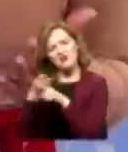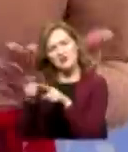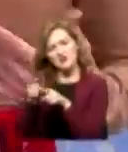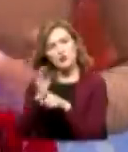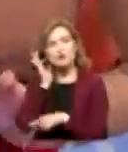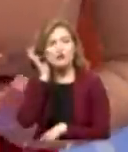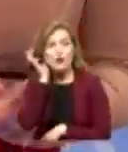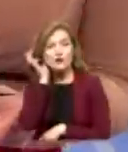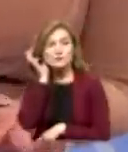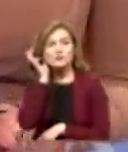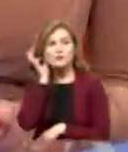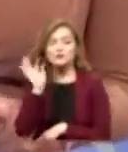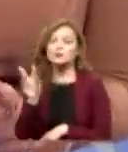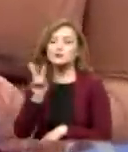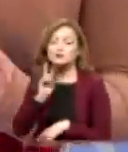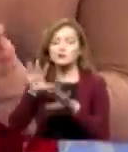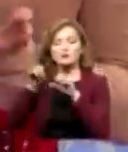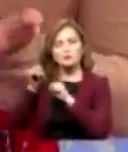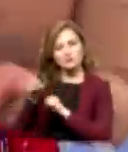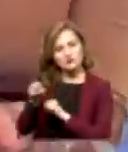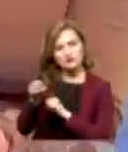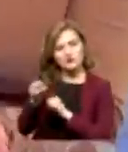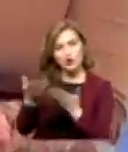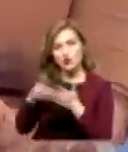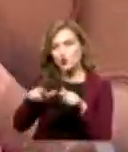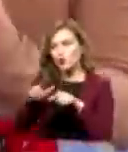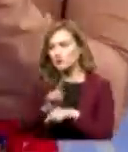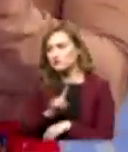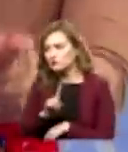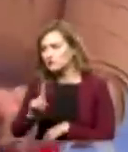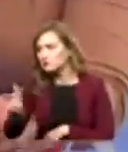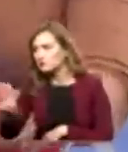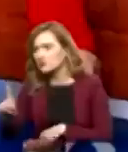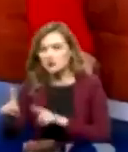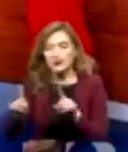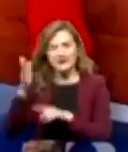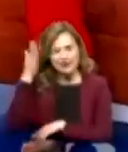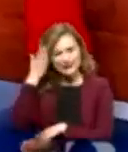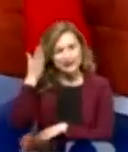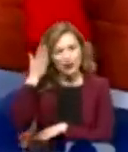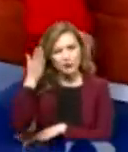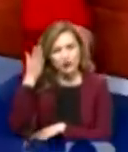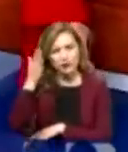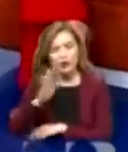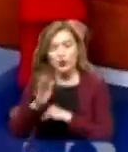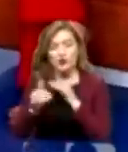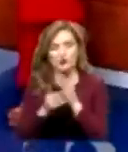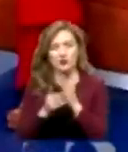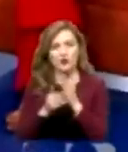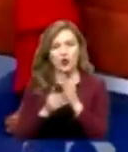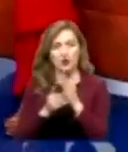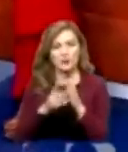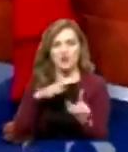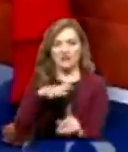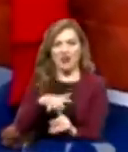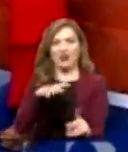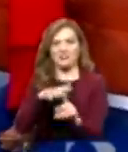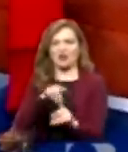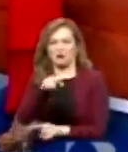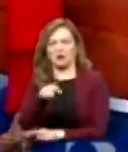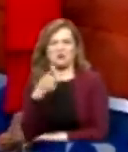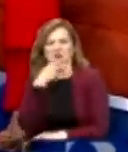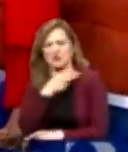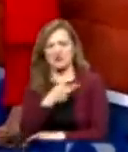una mujer que ha sido víctima de violación, sabe a dónde acercarse, a dónde ir para que no la revictimicen? Justamente no es lo mismo poner una denuncia de robo